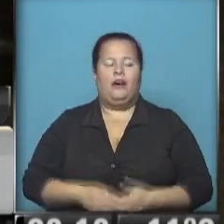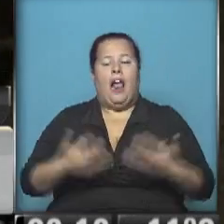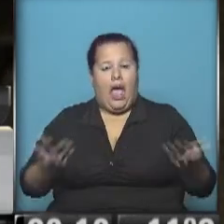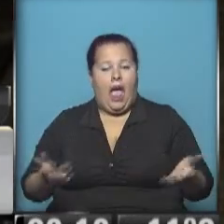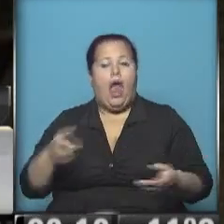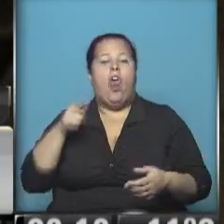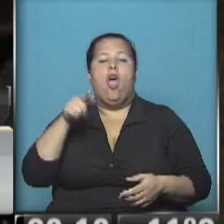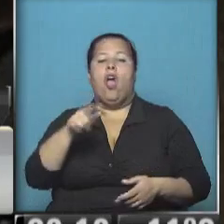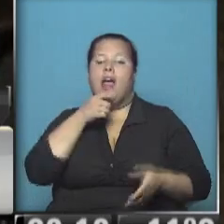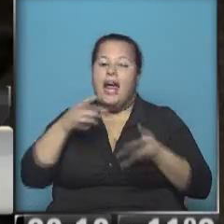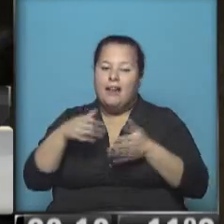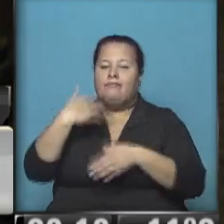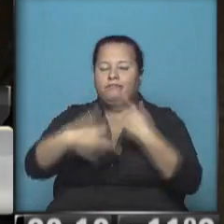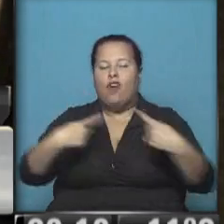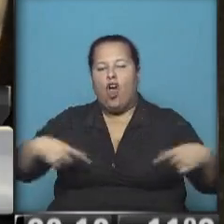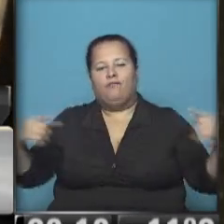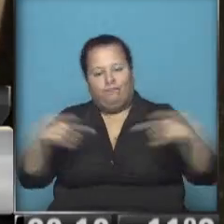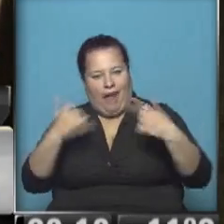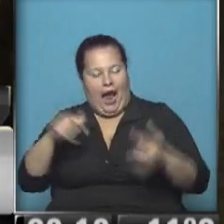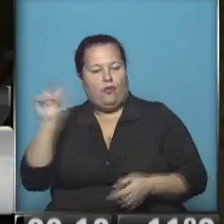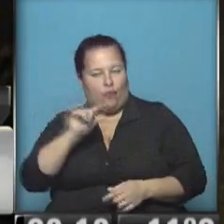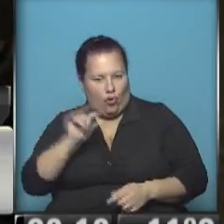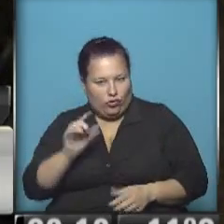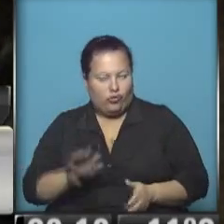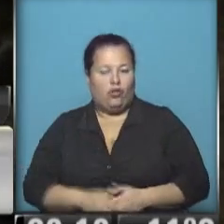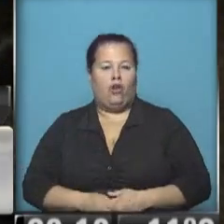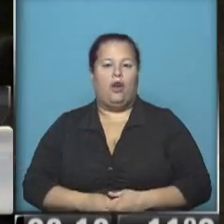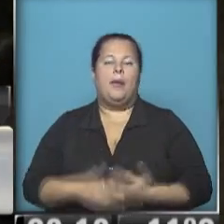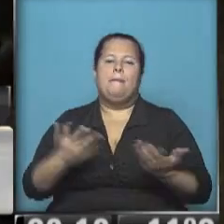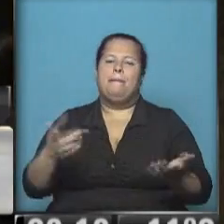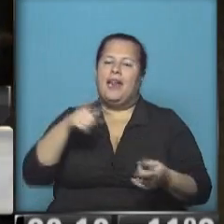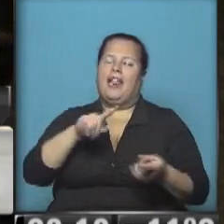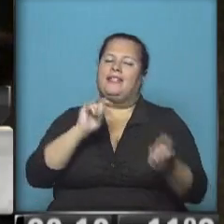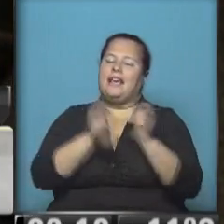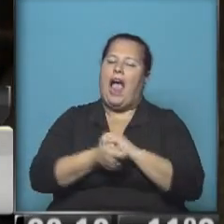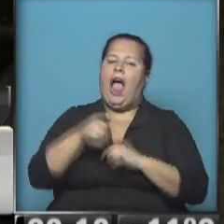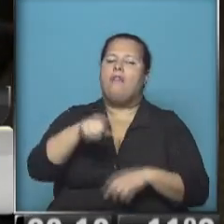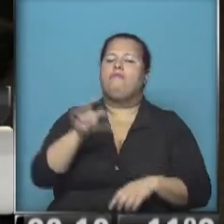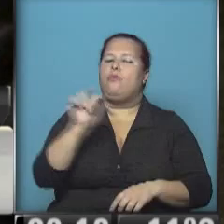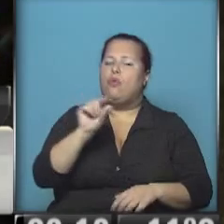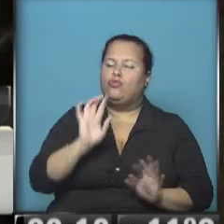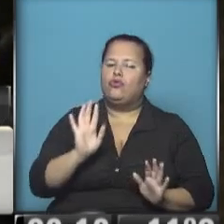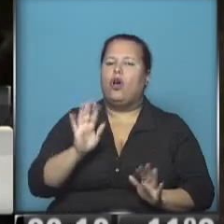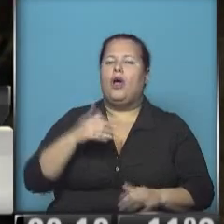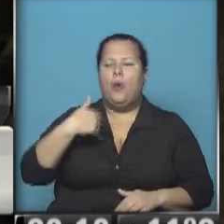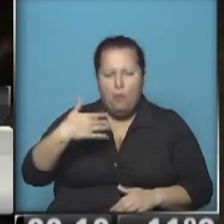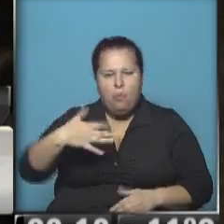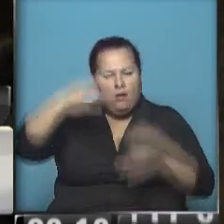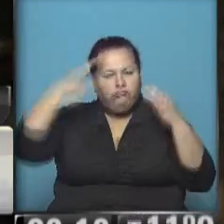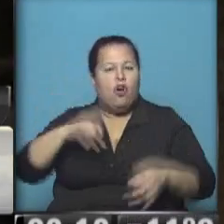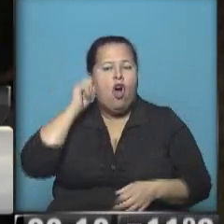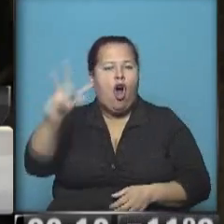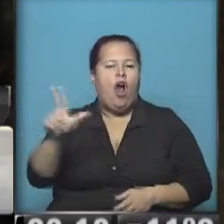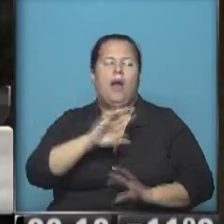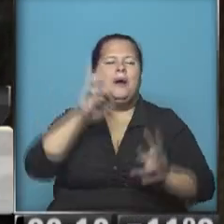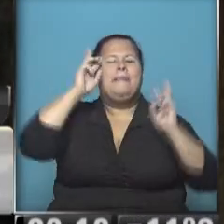Obviamente que en el camino hay muchas reivindicaciones parciales, pero esas reivindicaciones parciales se van a poder conseguir sin